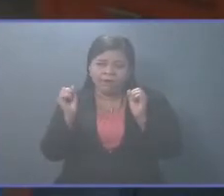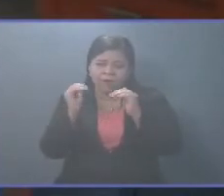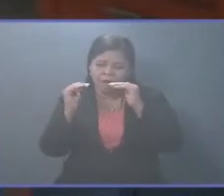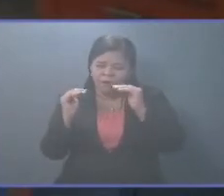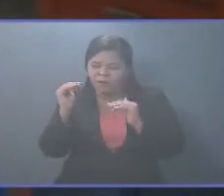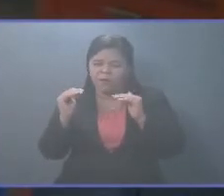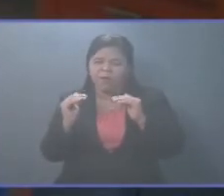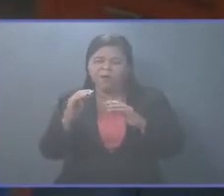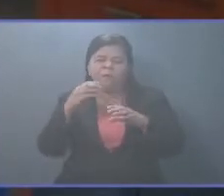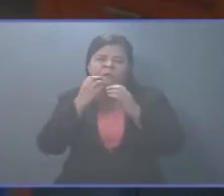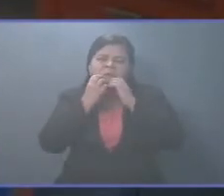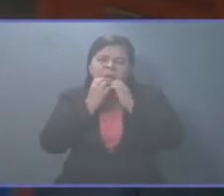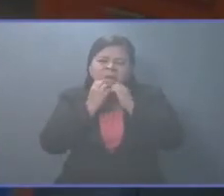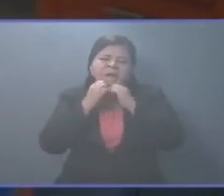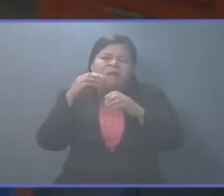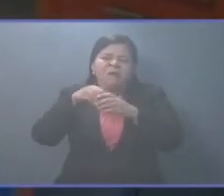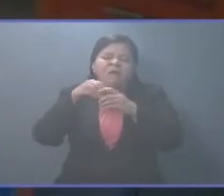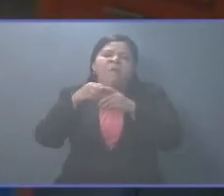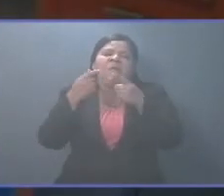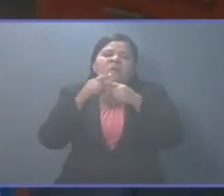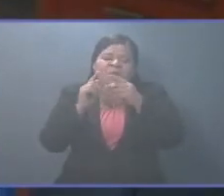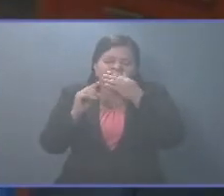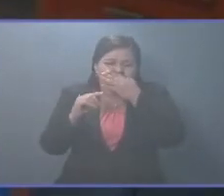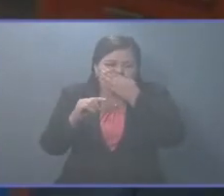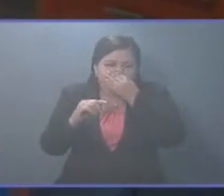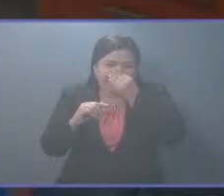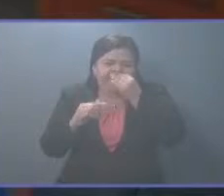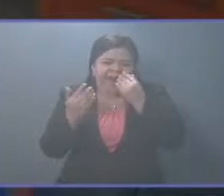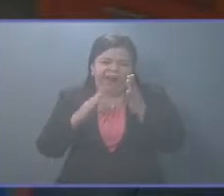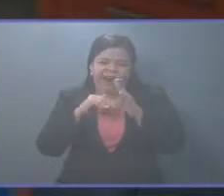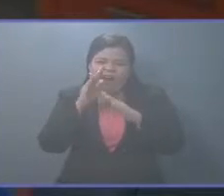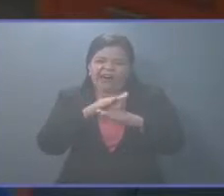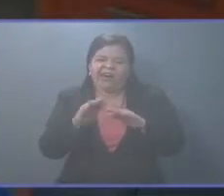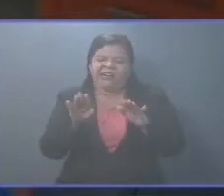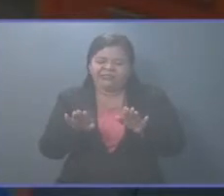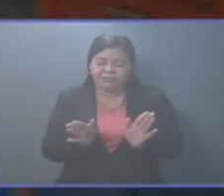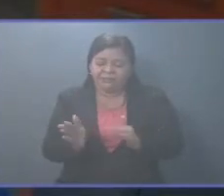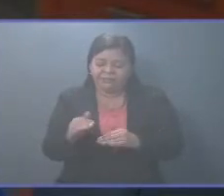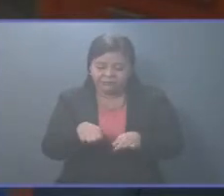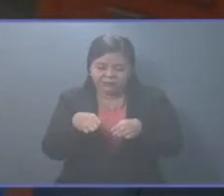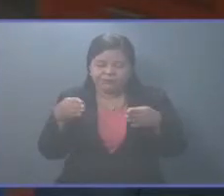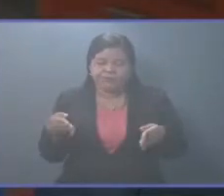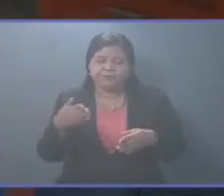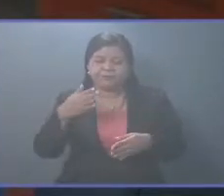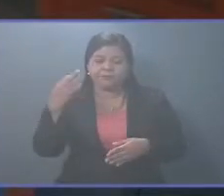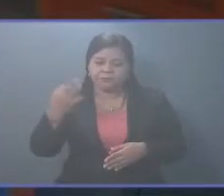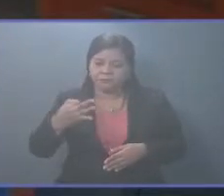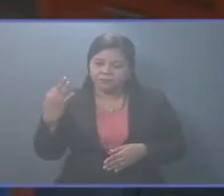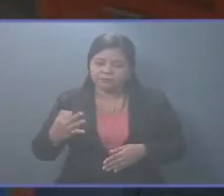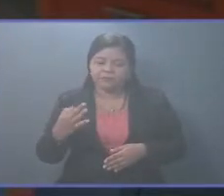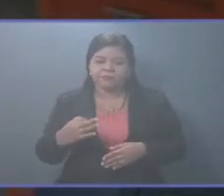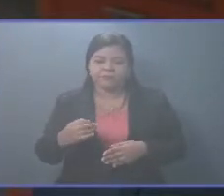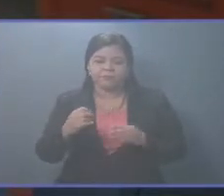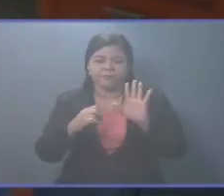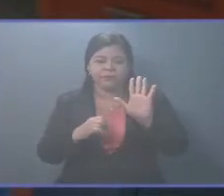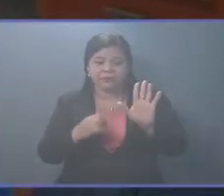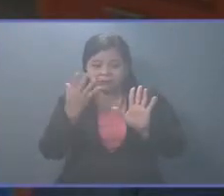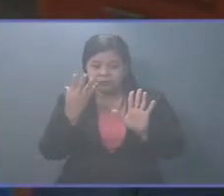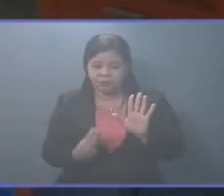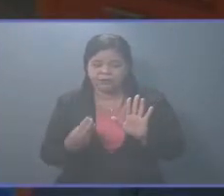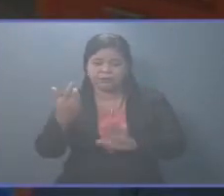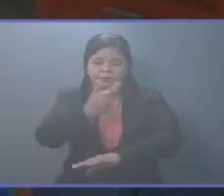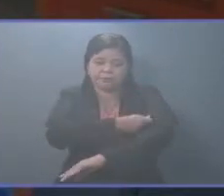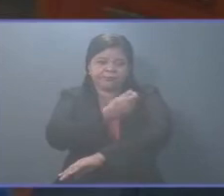su almacenamiento, pero una vez usted abre ese lote, usted tiene que máximo 5